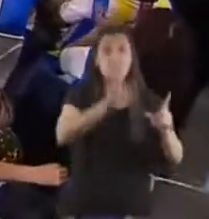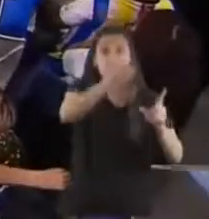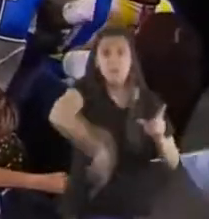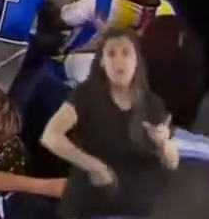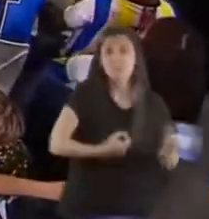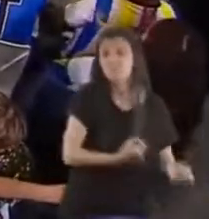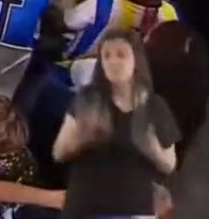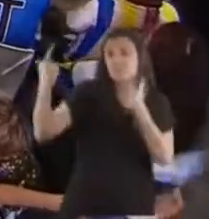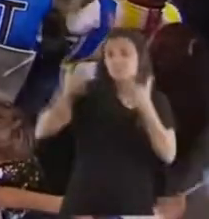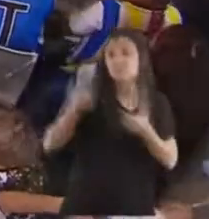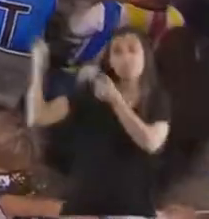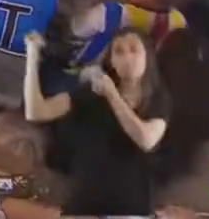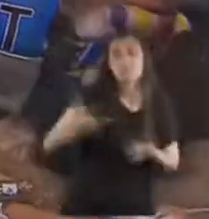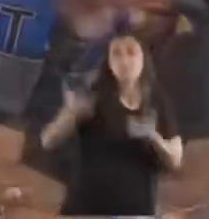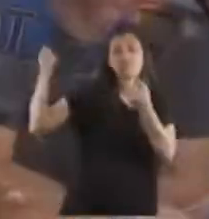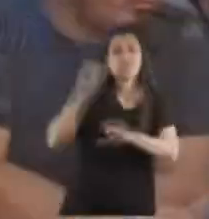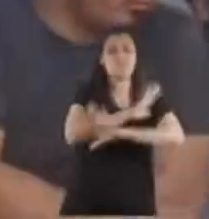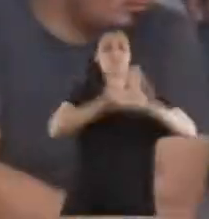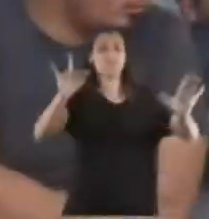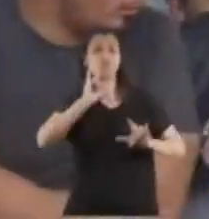de energía que importábamos.